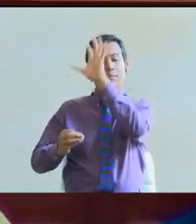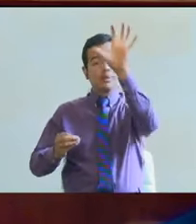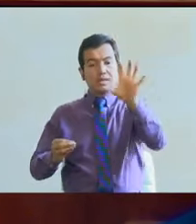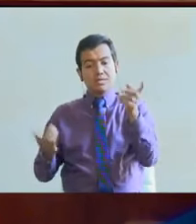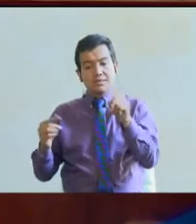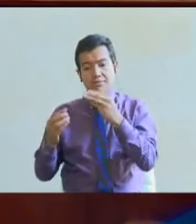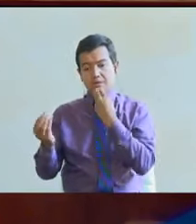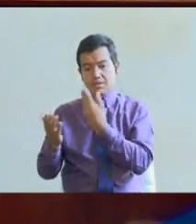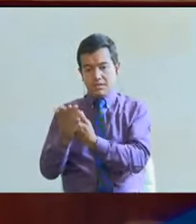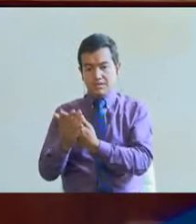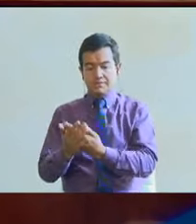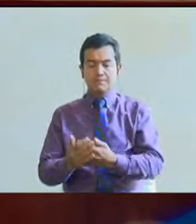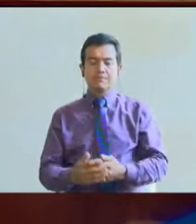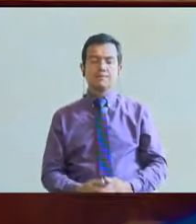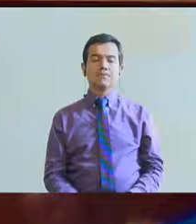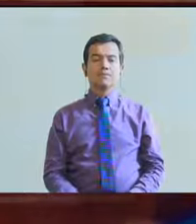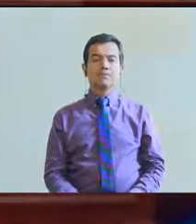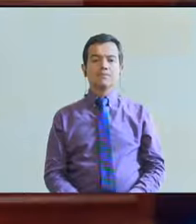Muchas